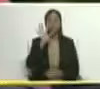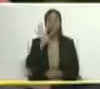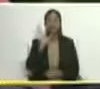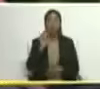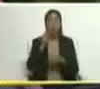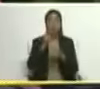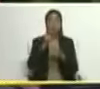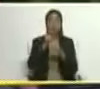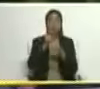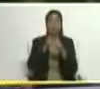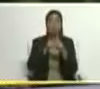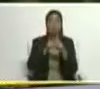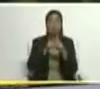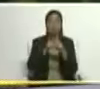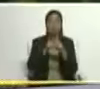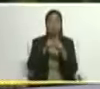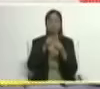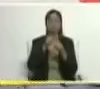5 grados de más,